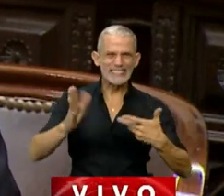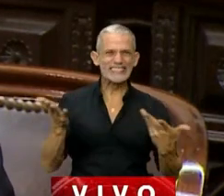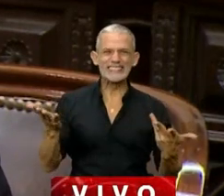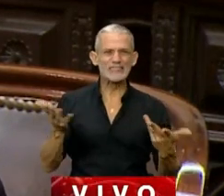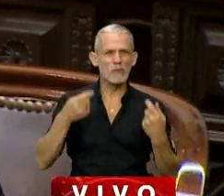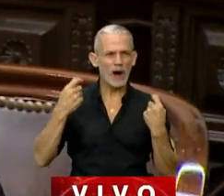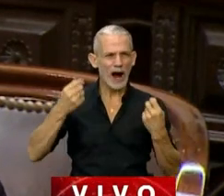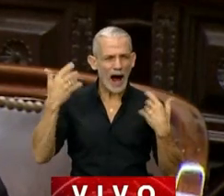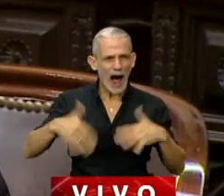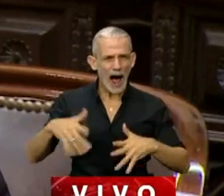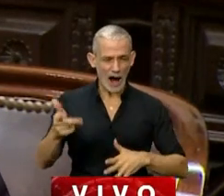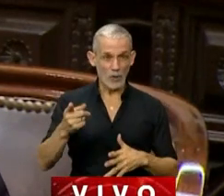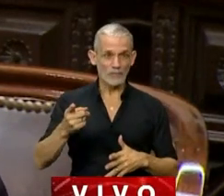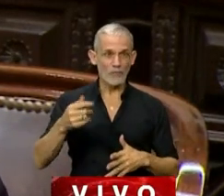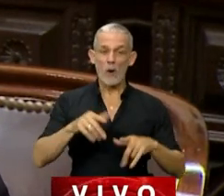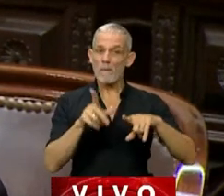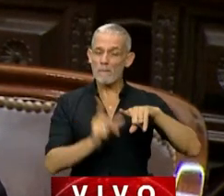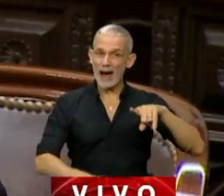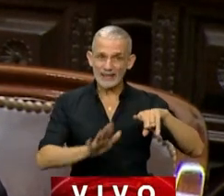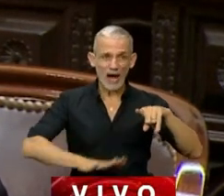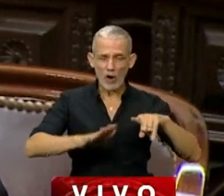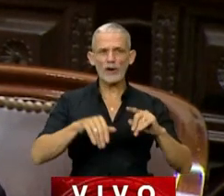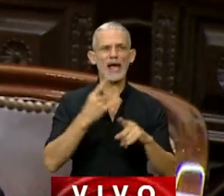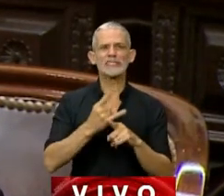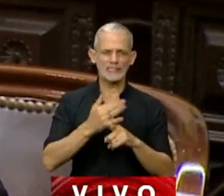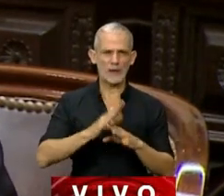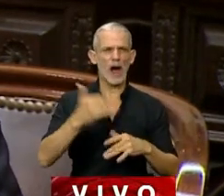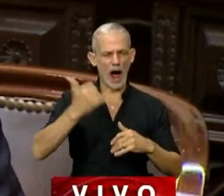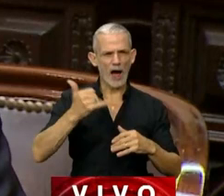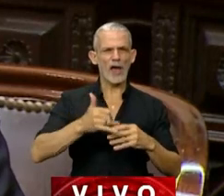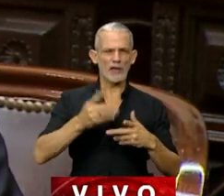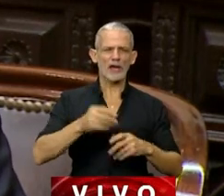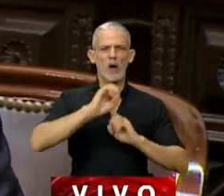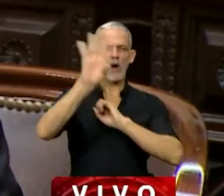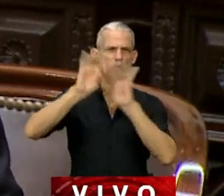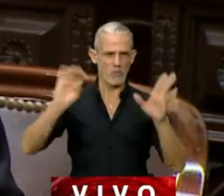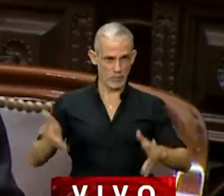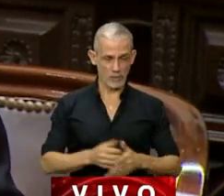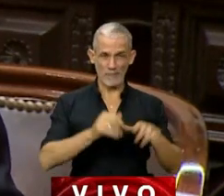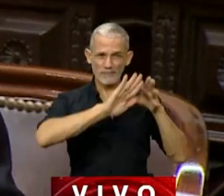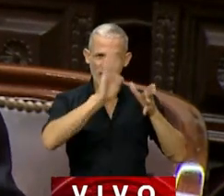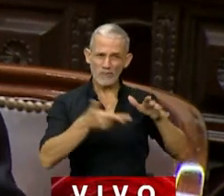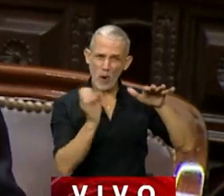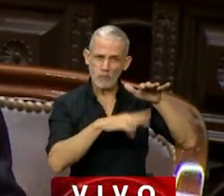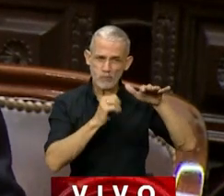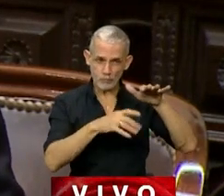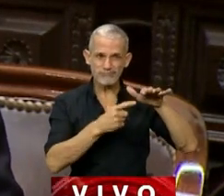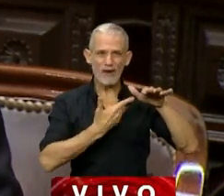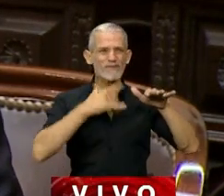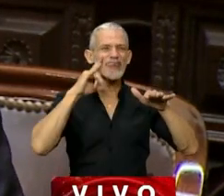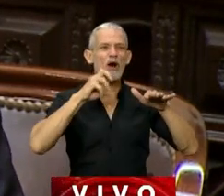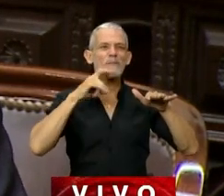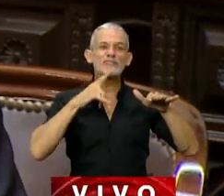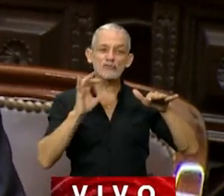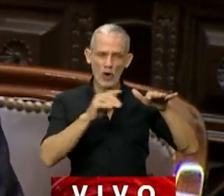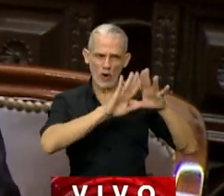República Argentina, que de por sí los patagónicos permanentemente lo estamos realizando. Este fideicomiso que se constituye es